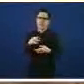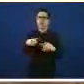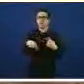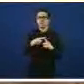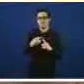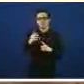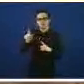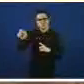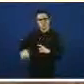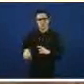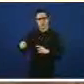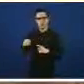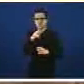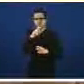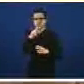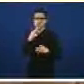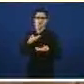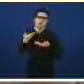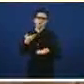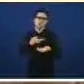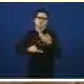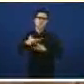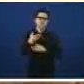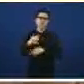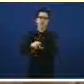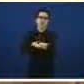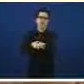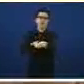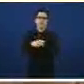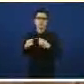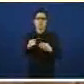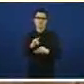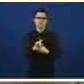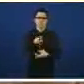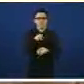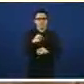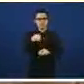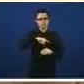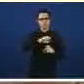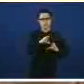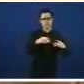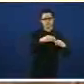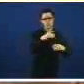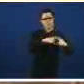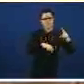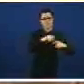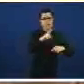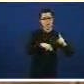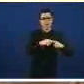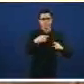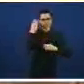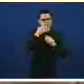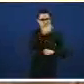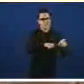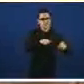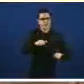defraudan a facenda É unha situación realmente inxusta E desde o Bloque Nacionalista Galego Cremos que as persoas que están